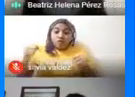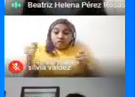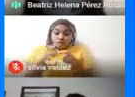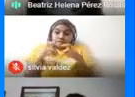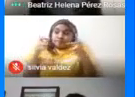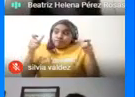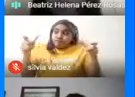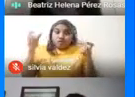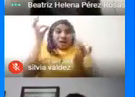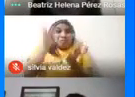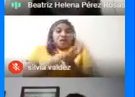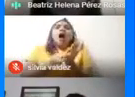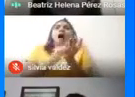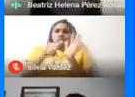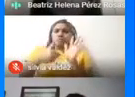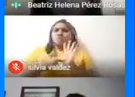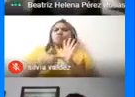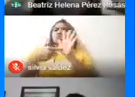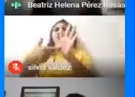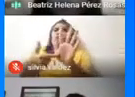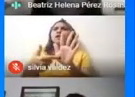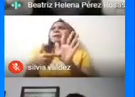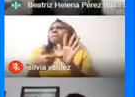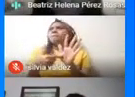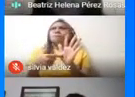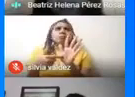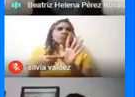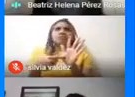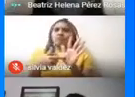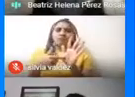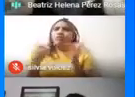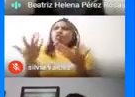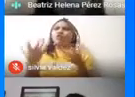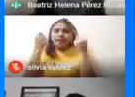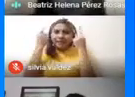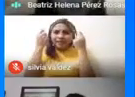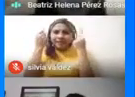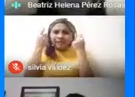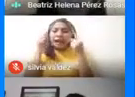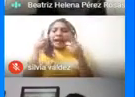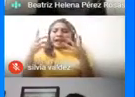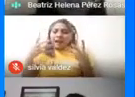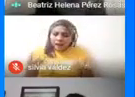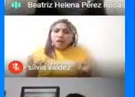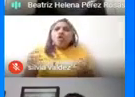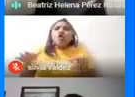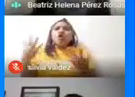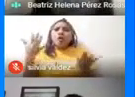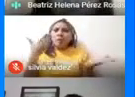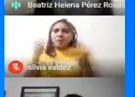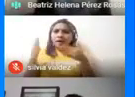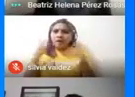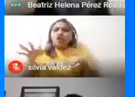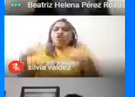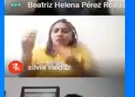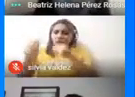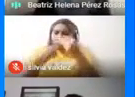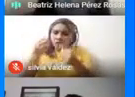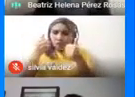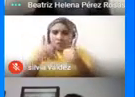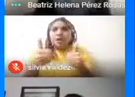podemos mostrarnos como ese entender de lo que queremos y cómo lo hemos planificado y lo hemos hecho bien.